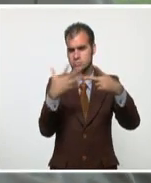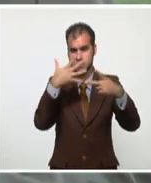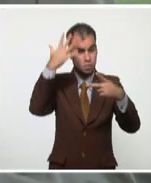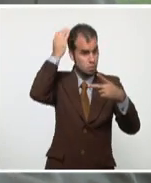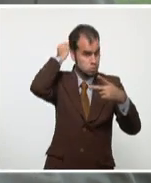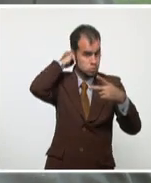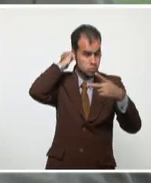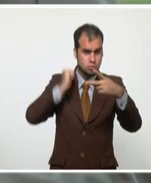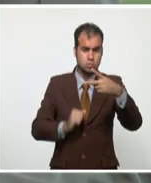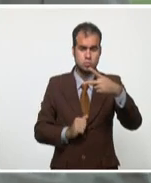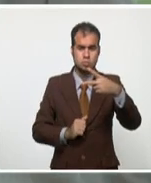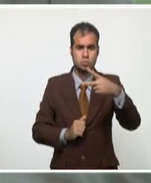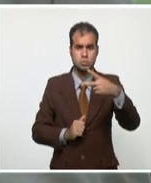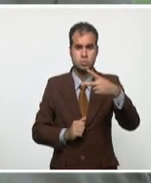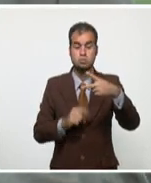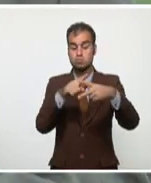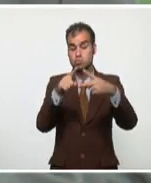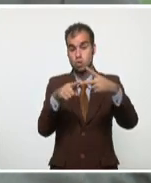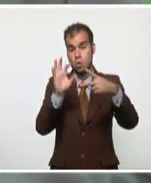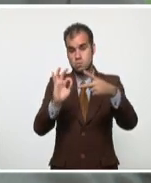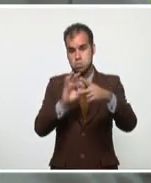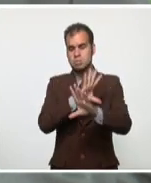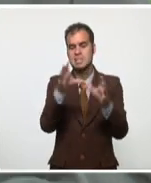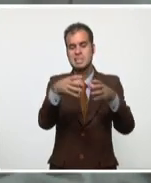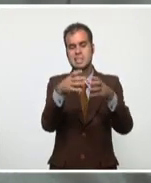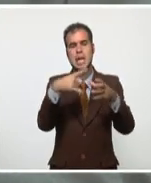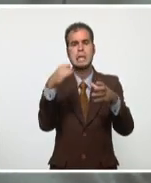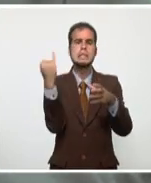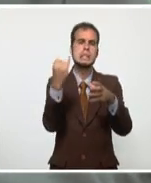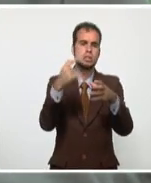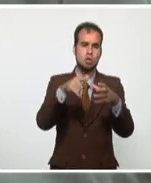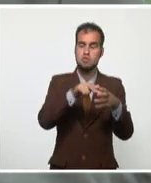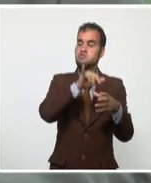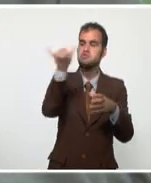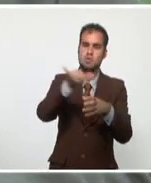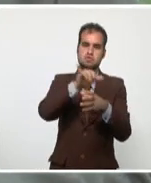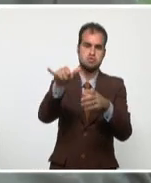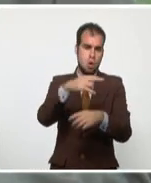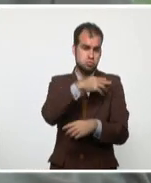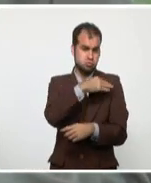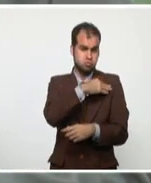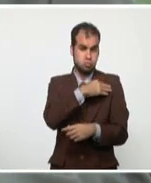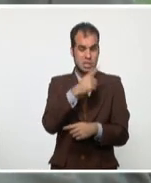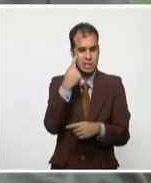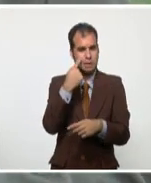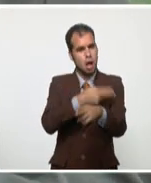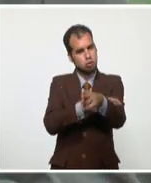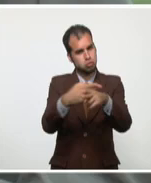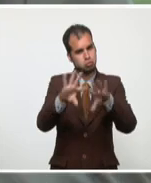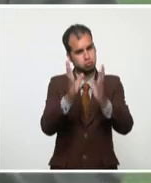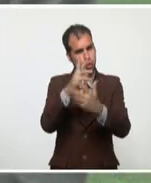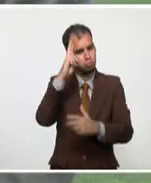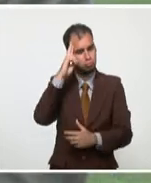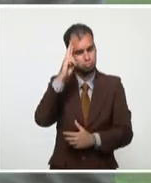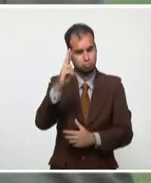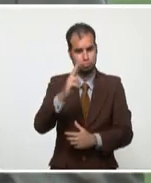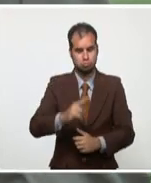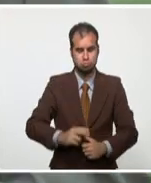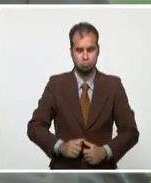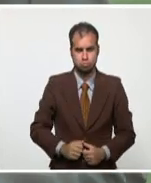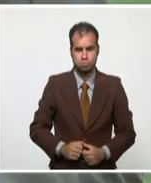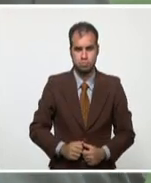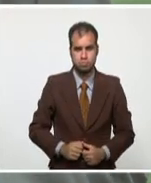Castro Ruz, fueron los conductores del contingente internacionalista que tan hermosa página legó a la humanidad. En este